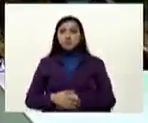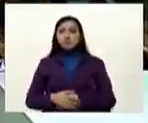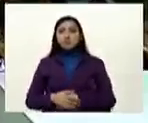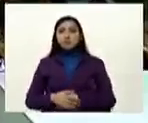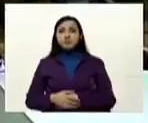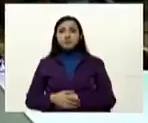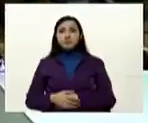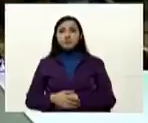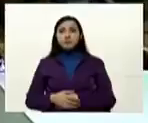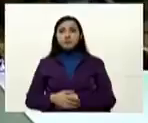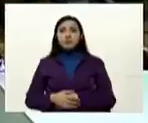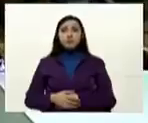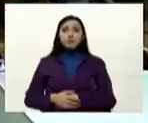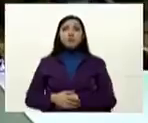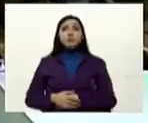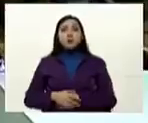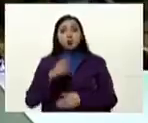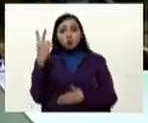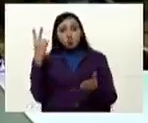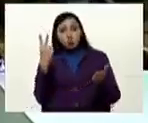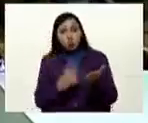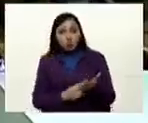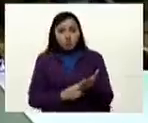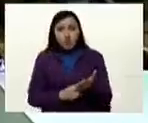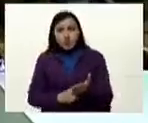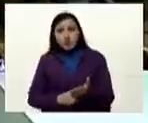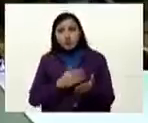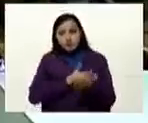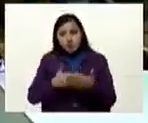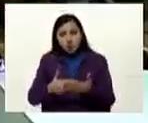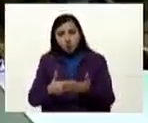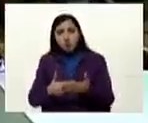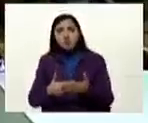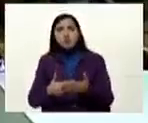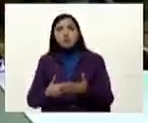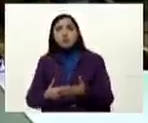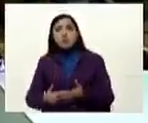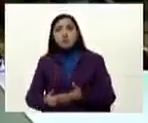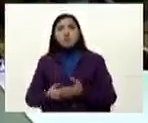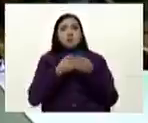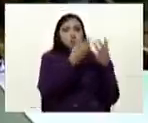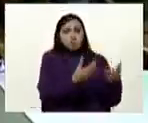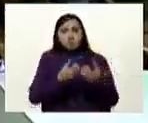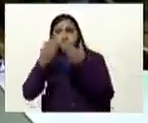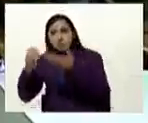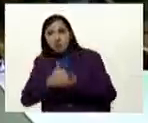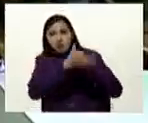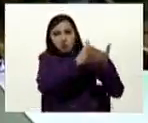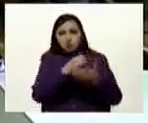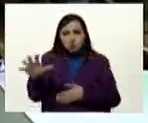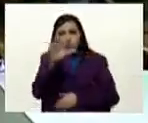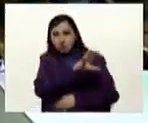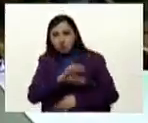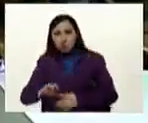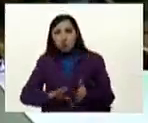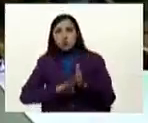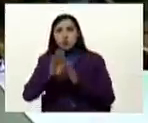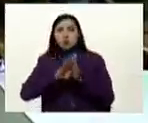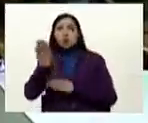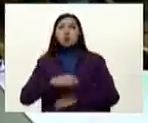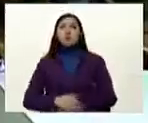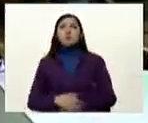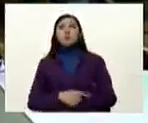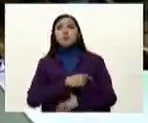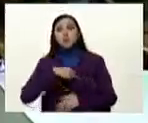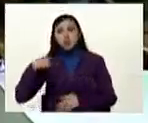año más de 2.000 millones de vacunas al mundo en desarrollo. Sin China,